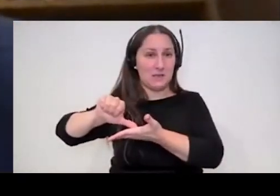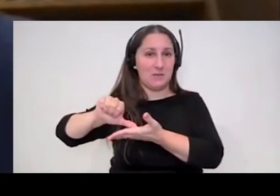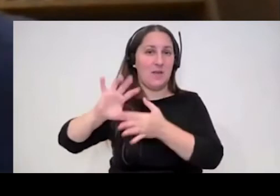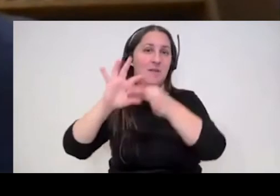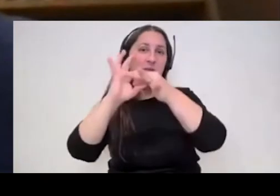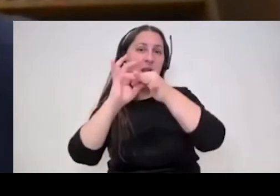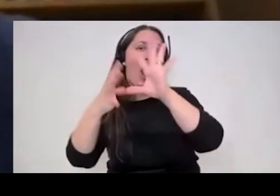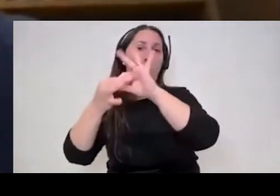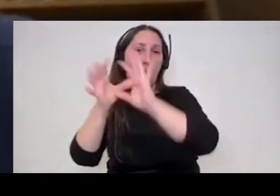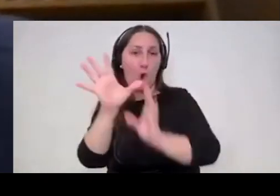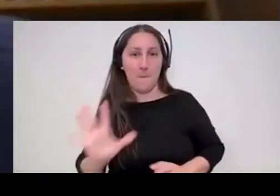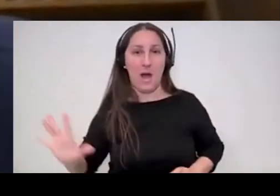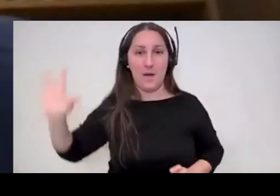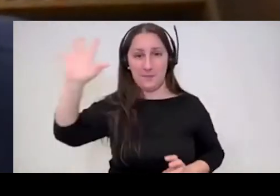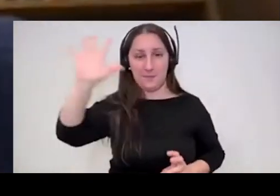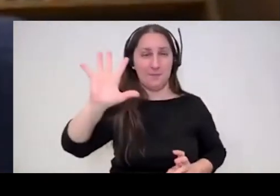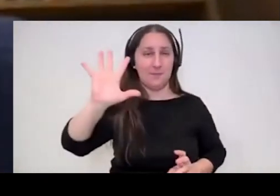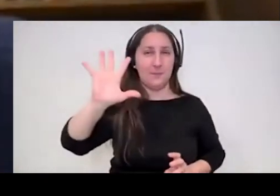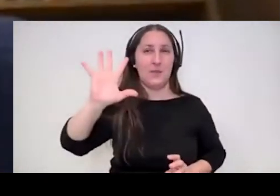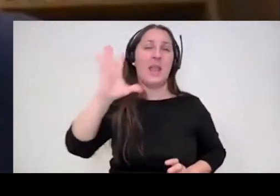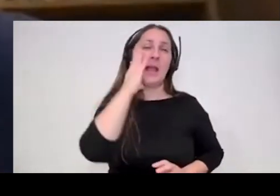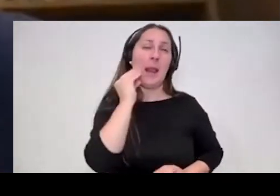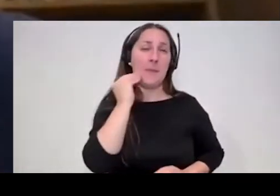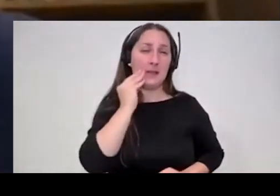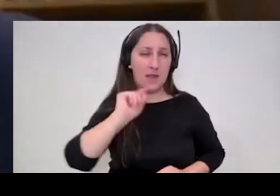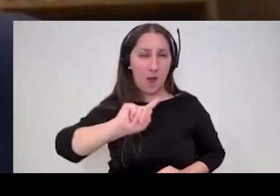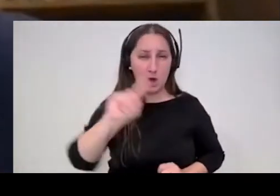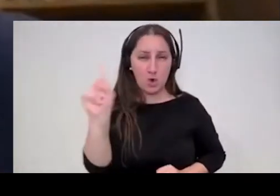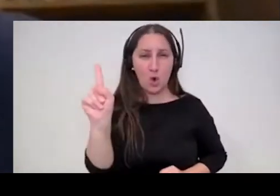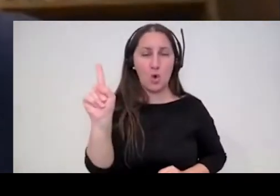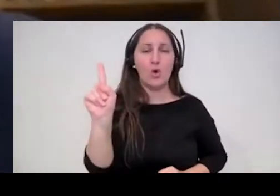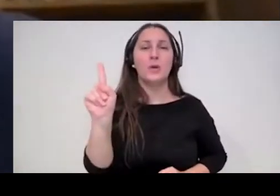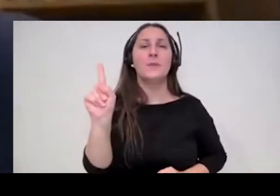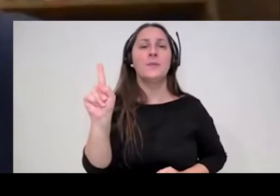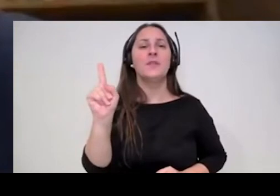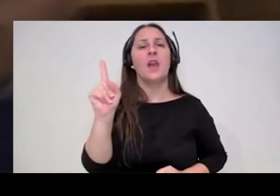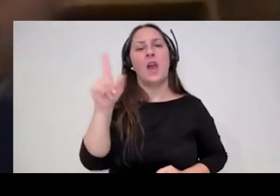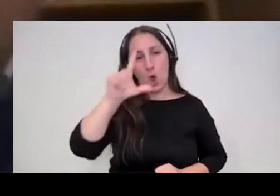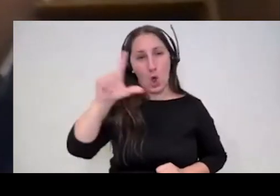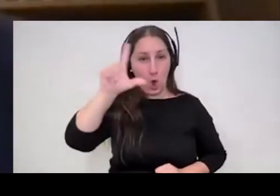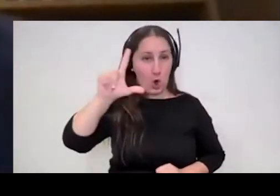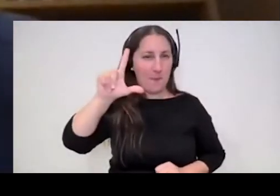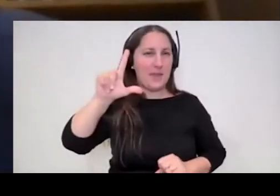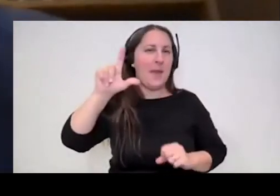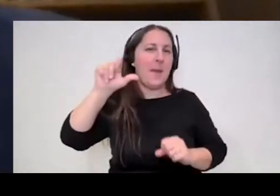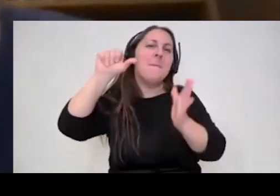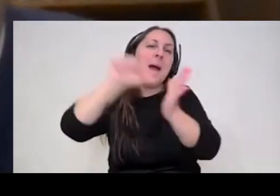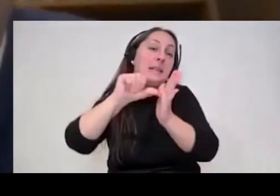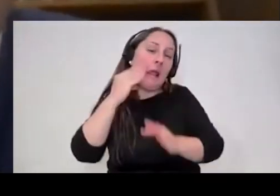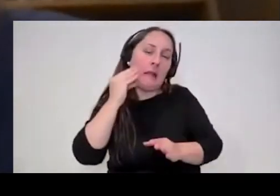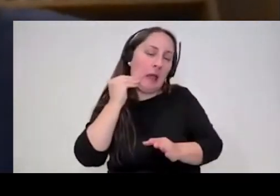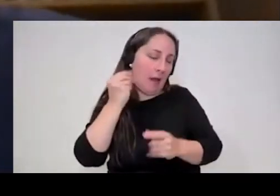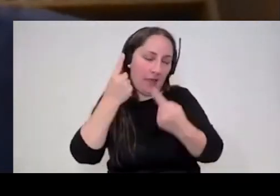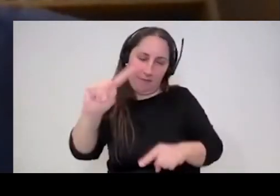Europea, salvo Gran Bretaña, o sea, la lógica de los países anglosajones es otra, ¿no?